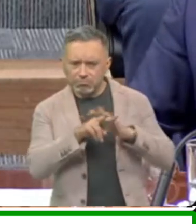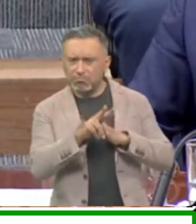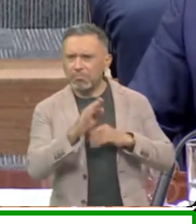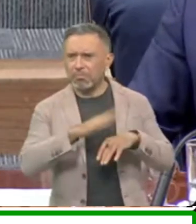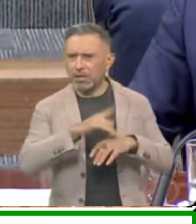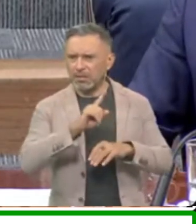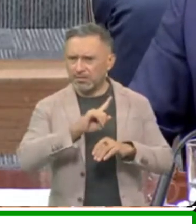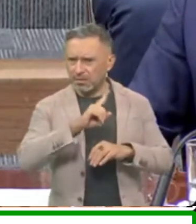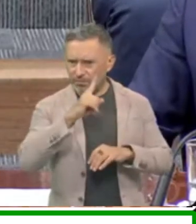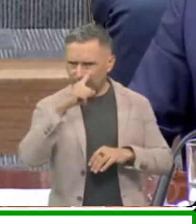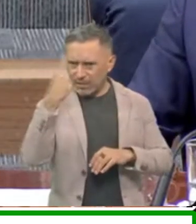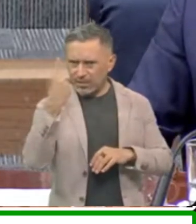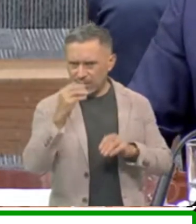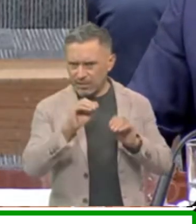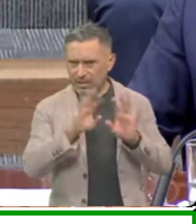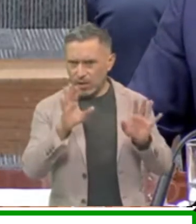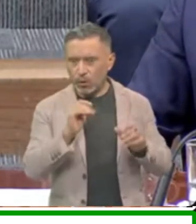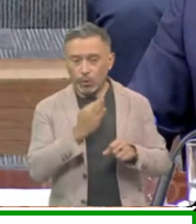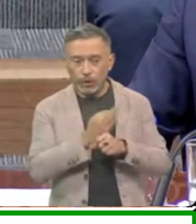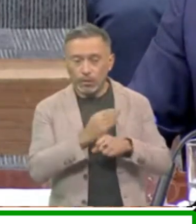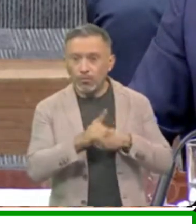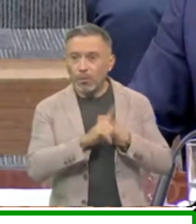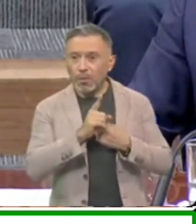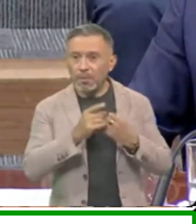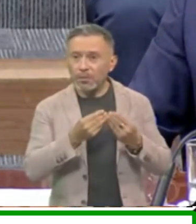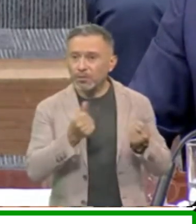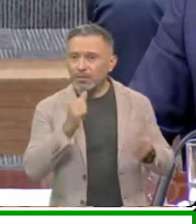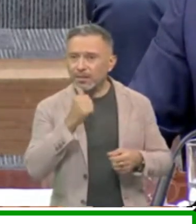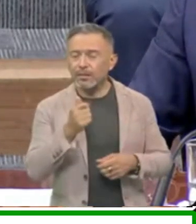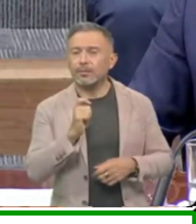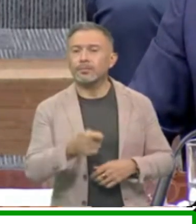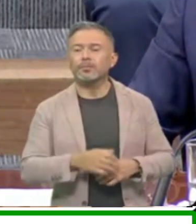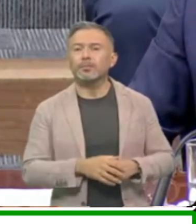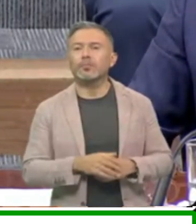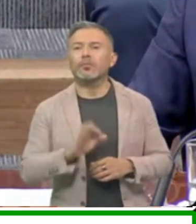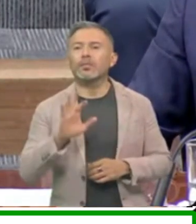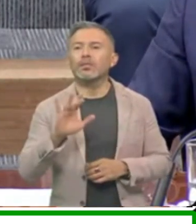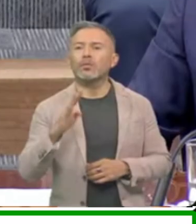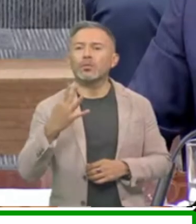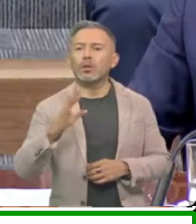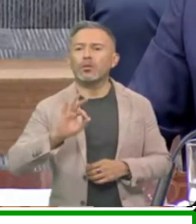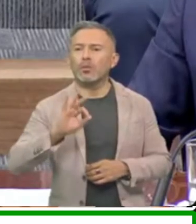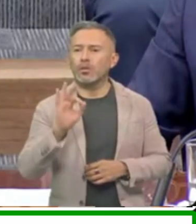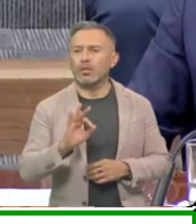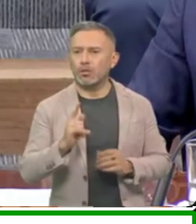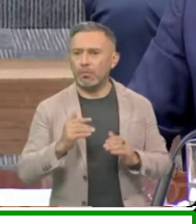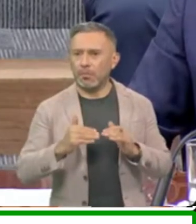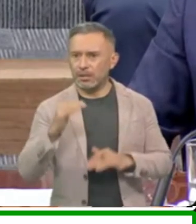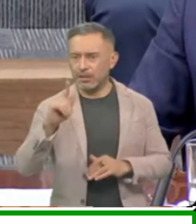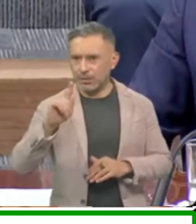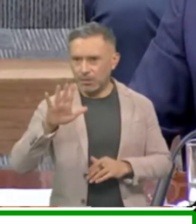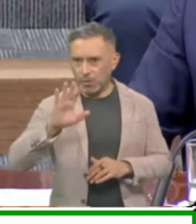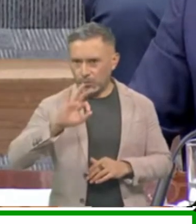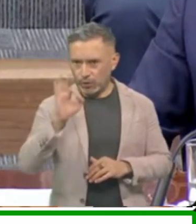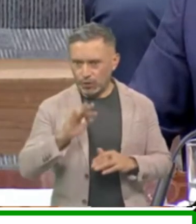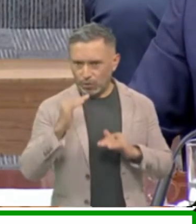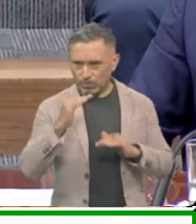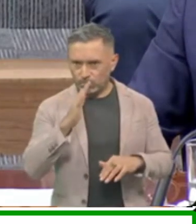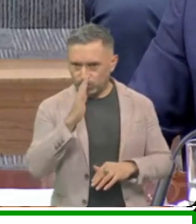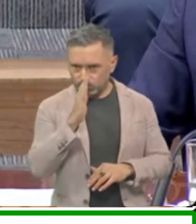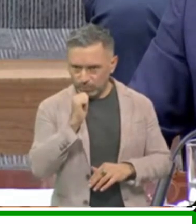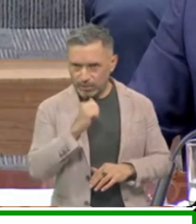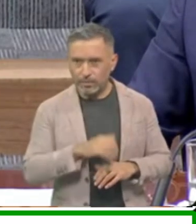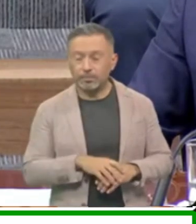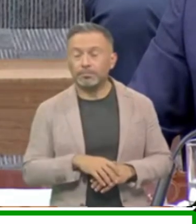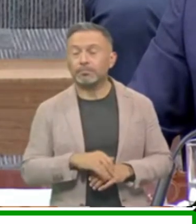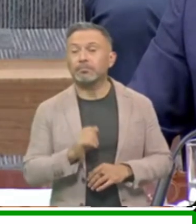hecho que esta no será la instancia donde se va a resolver, es que no se puede pasar del 54% al 75%. Eso